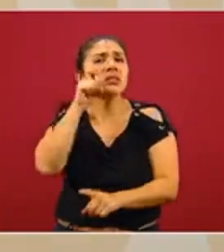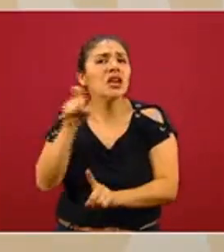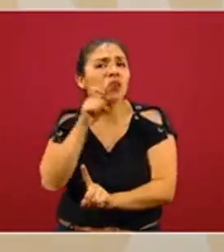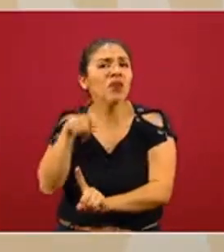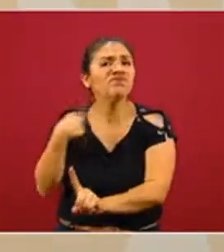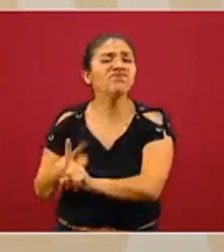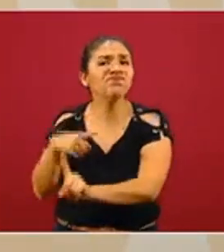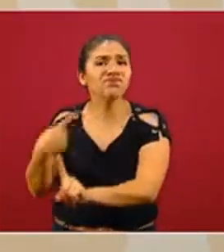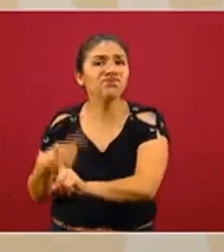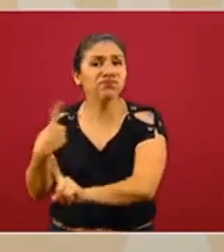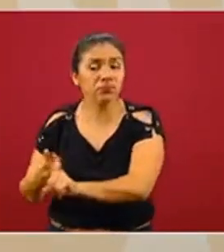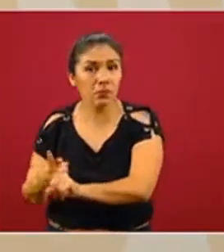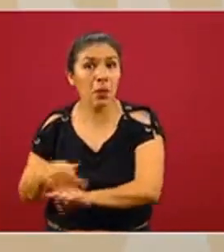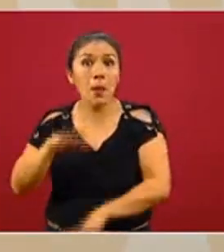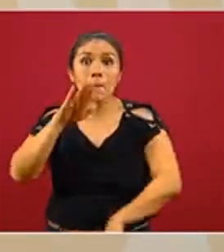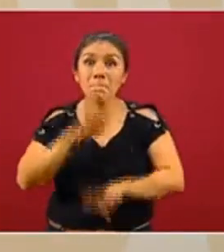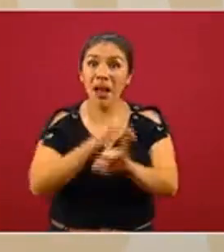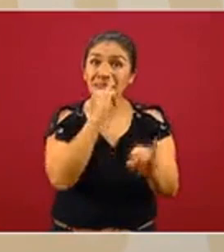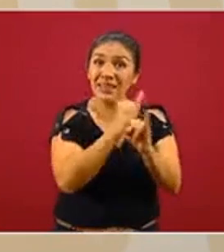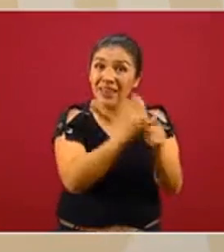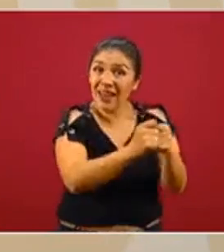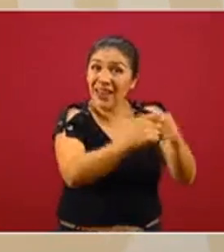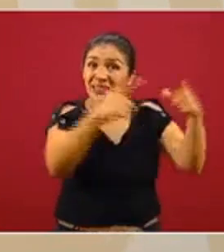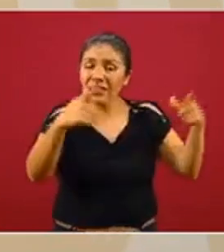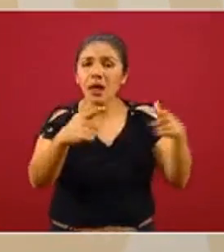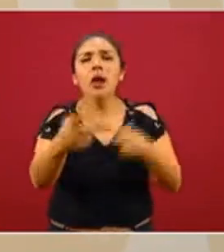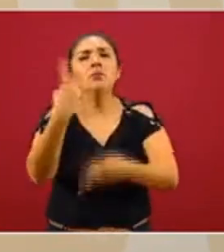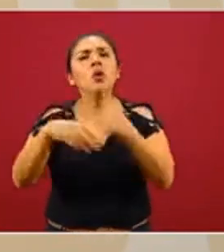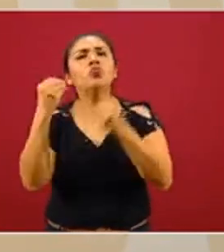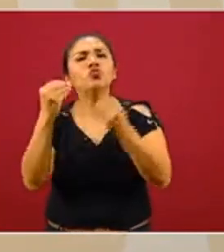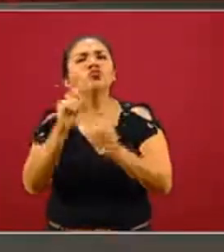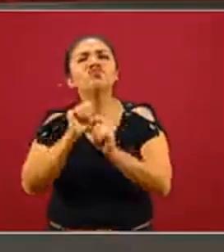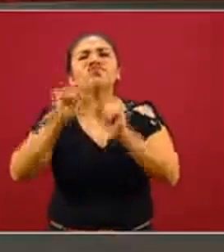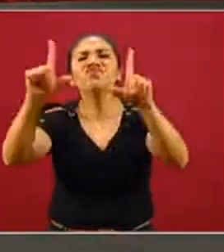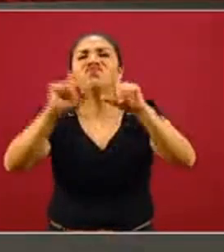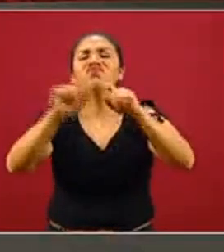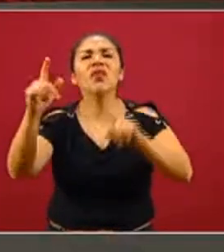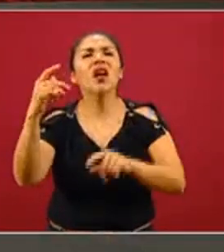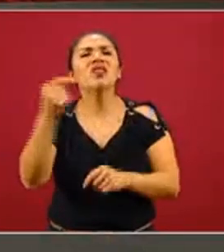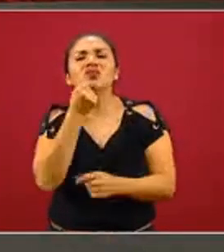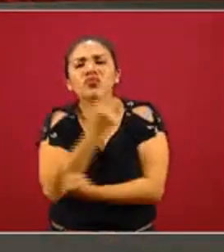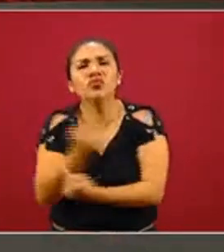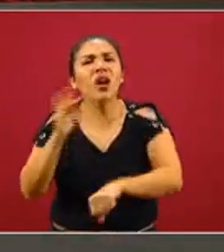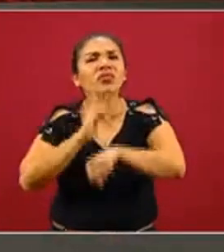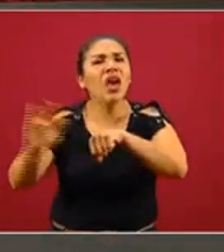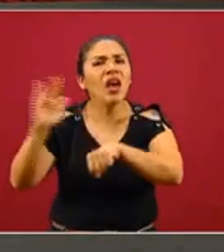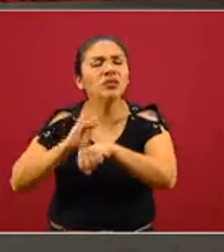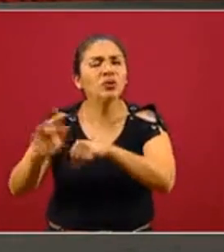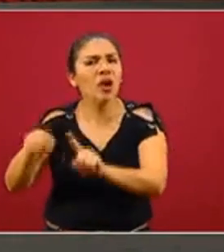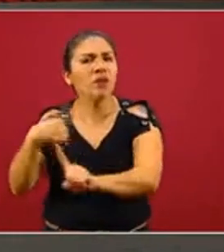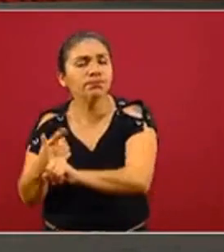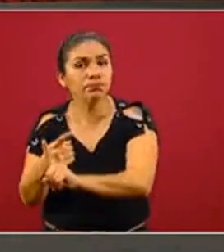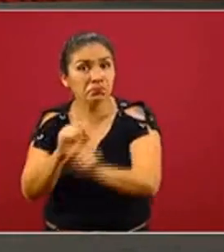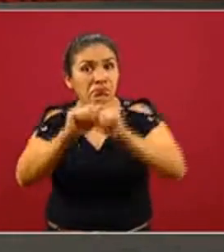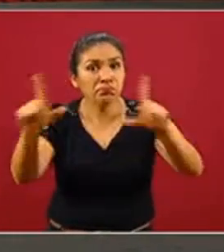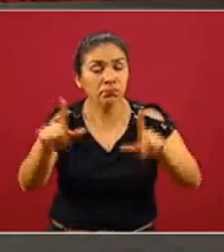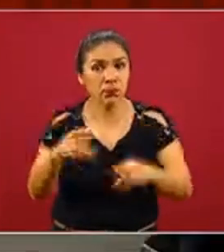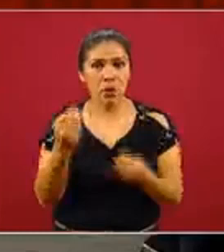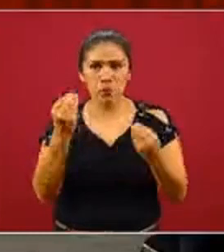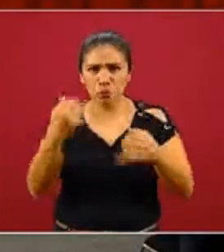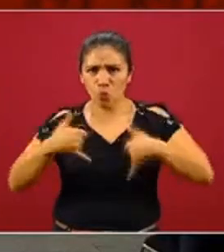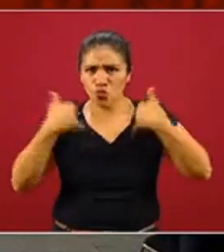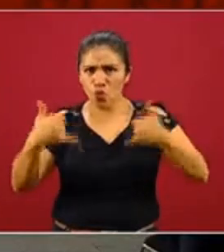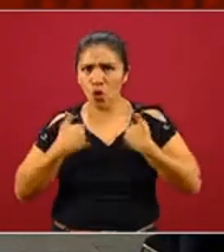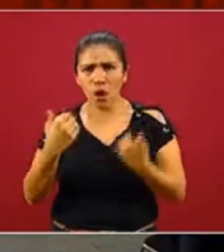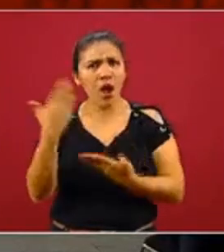crecido enormemente la pornografía infantil. Tenemos millones de jóvenes hoy que no estudian ni trabajan y que no